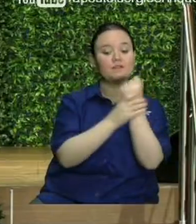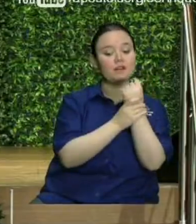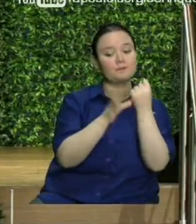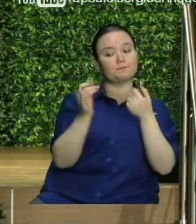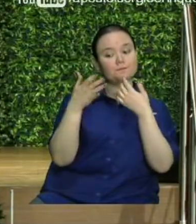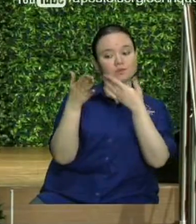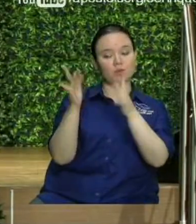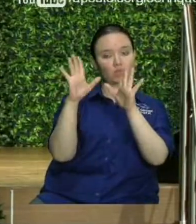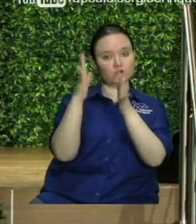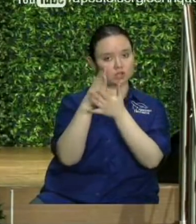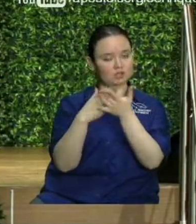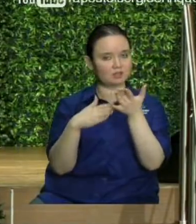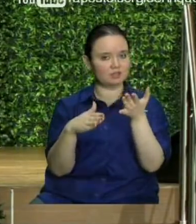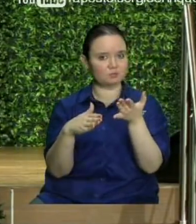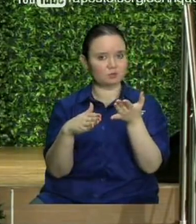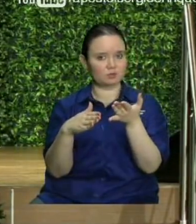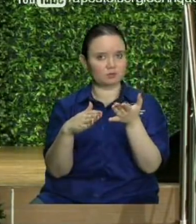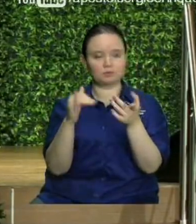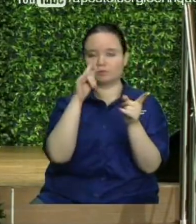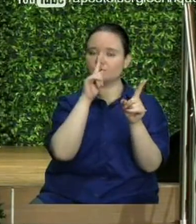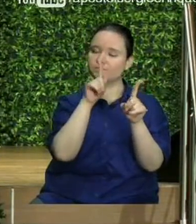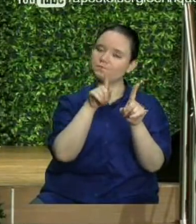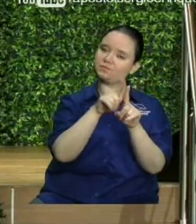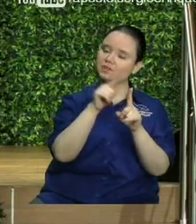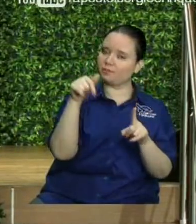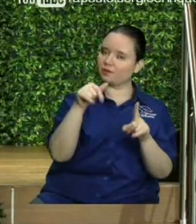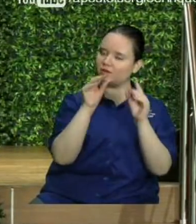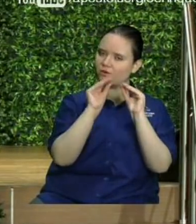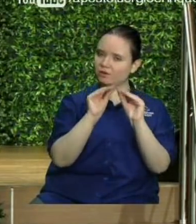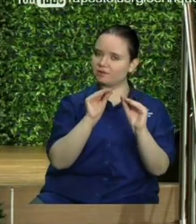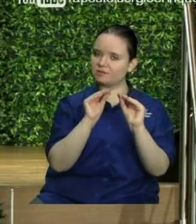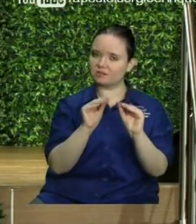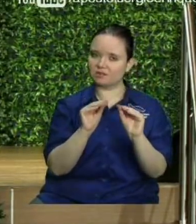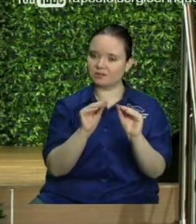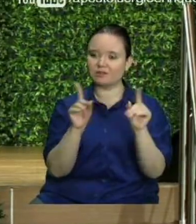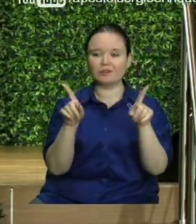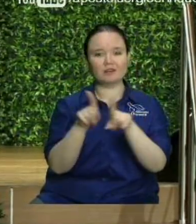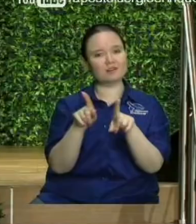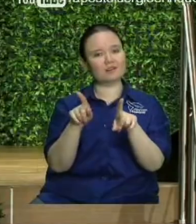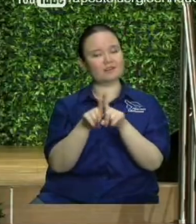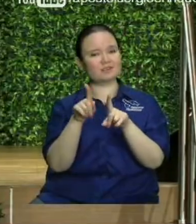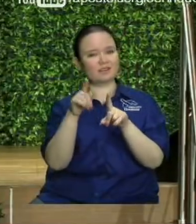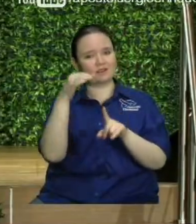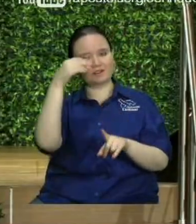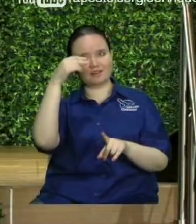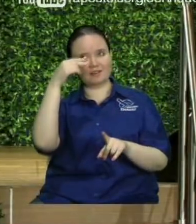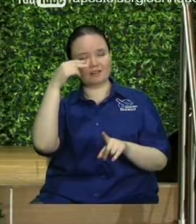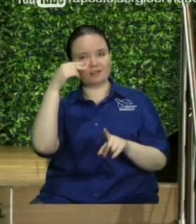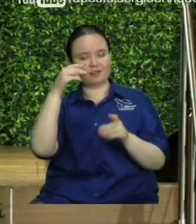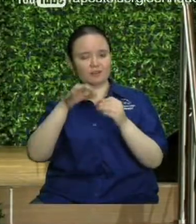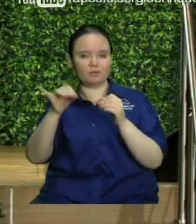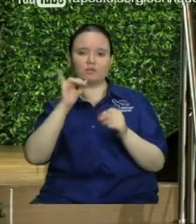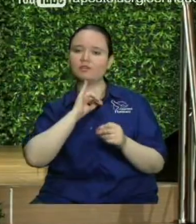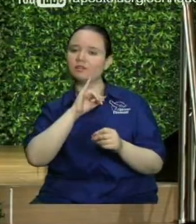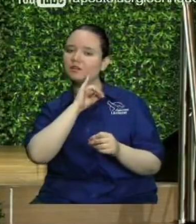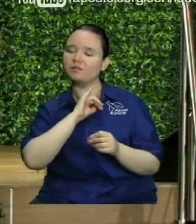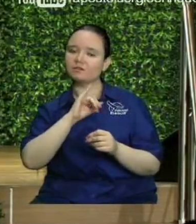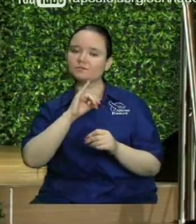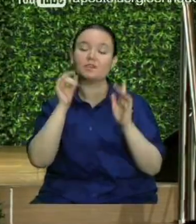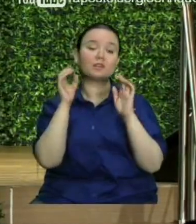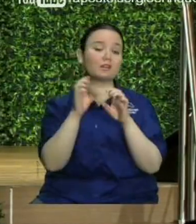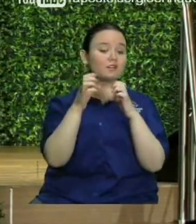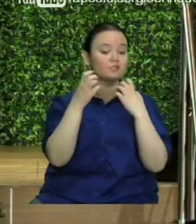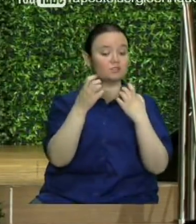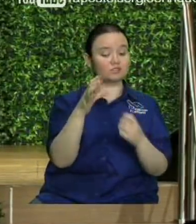diezmó, como nos enseña también ahora, como lo hacían los hebreos. Empieza a tener varias situaciones